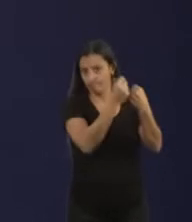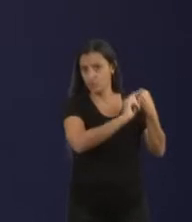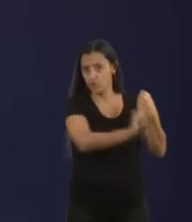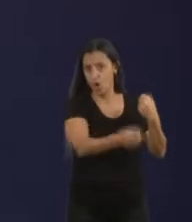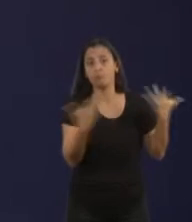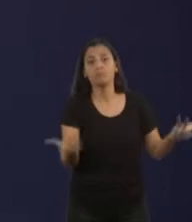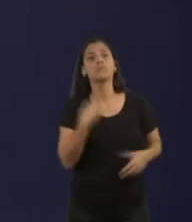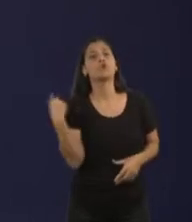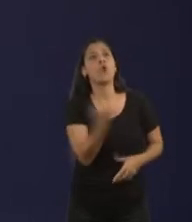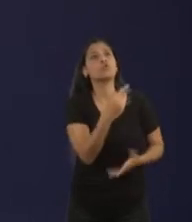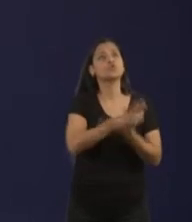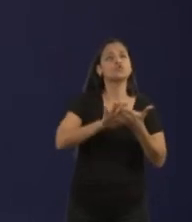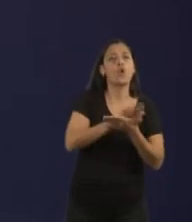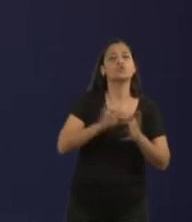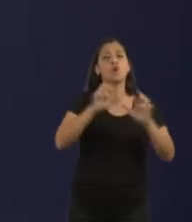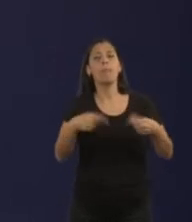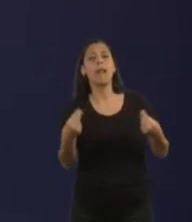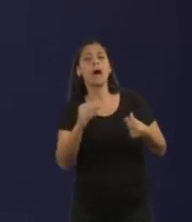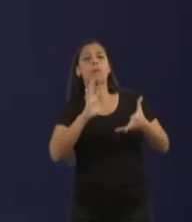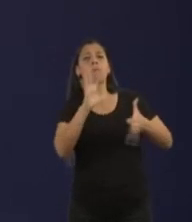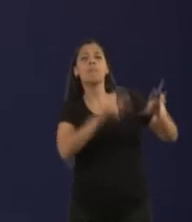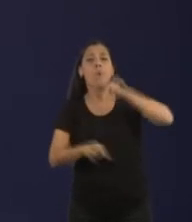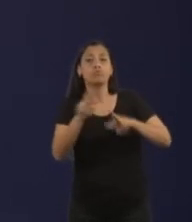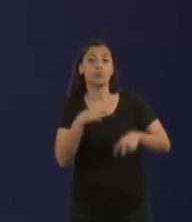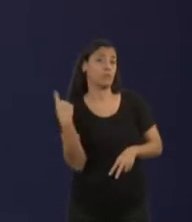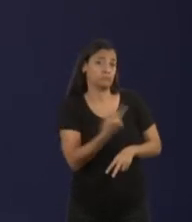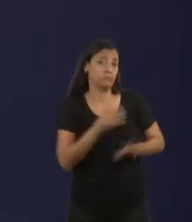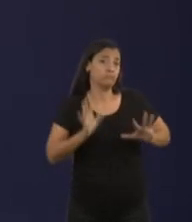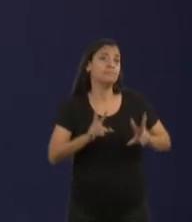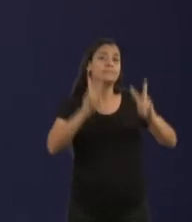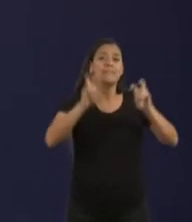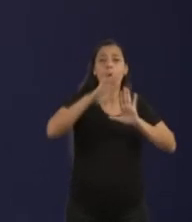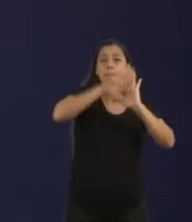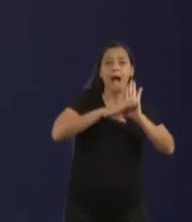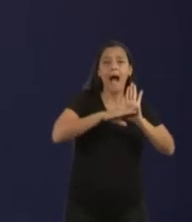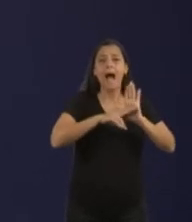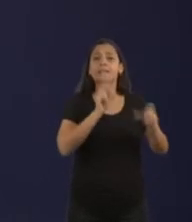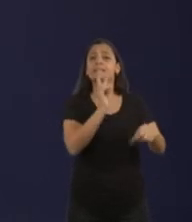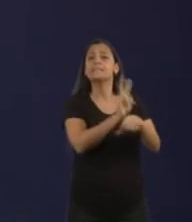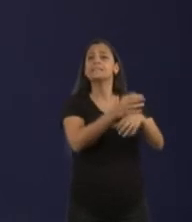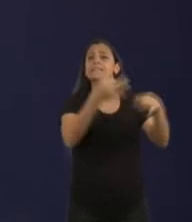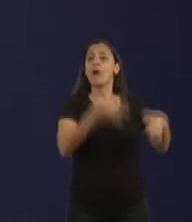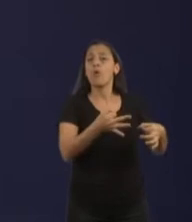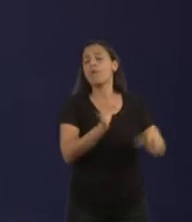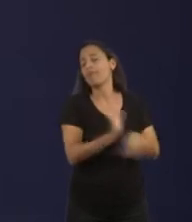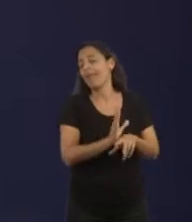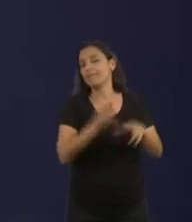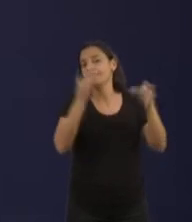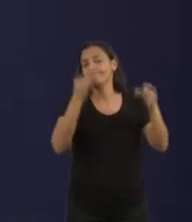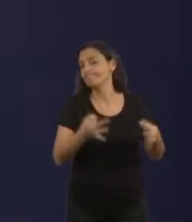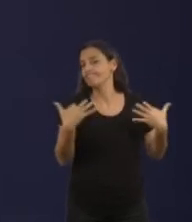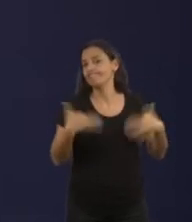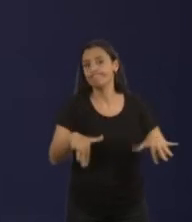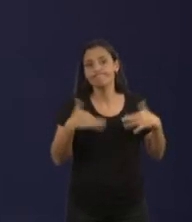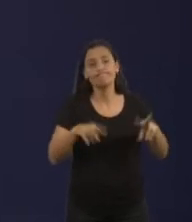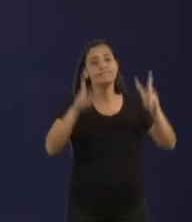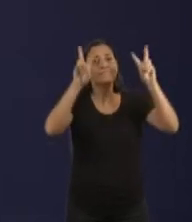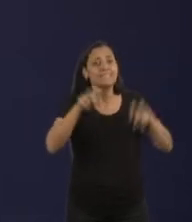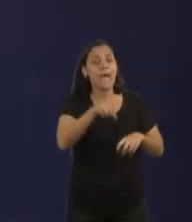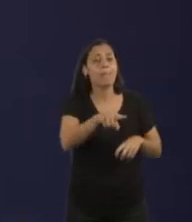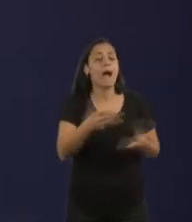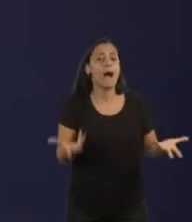bueno todo lo ya te digo nuestra política de seguridad es un tema absolutamente integral que pasa eh